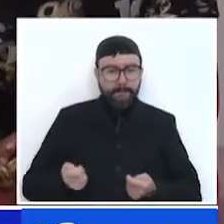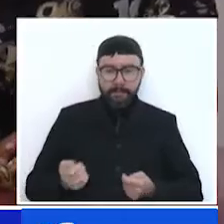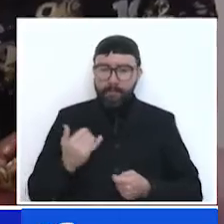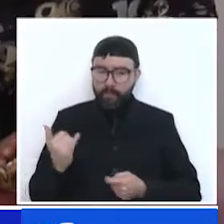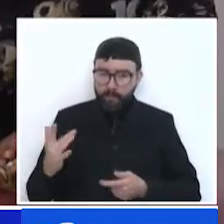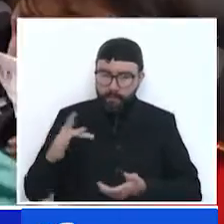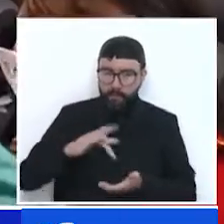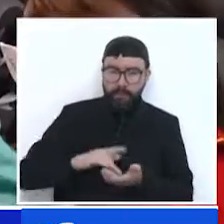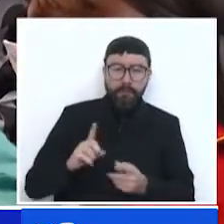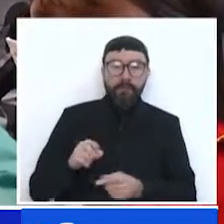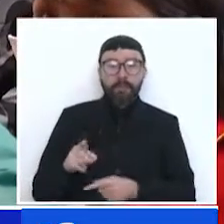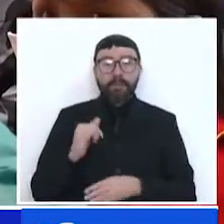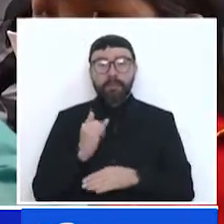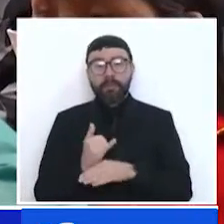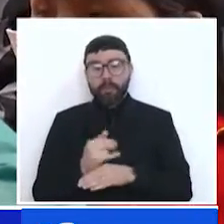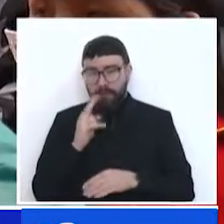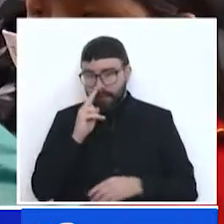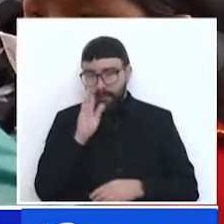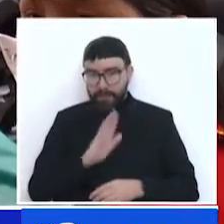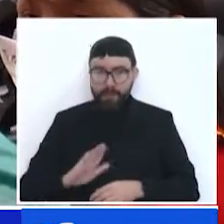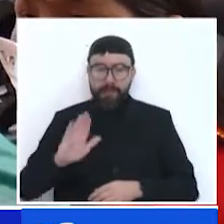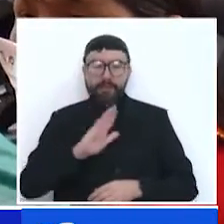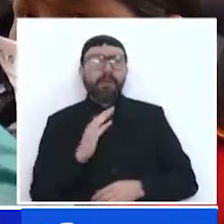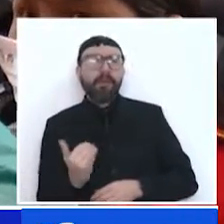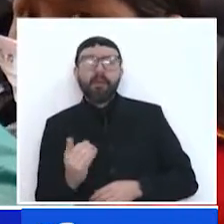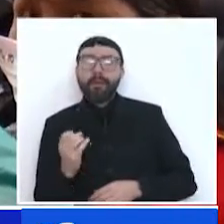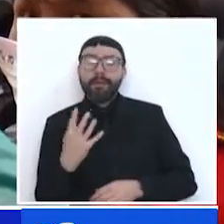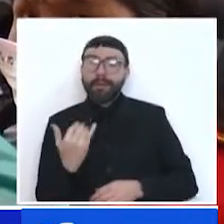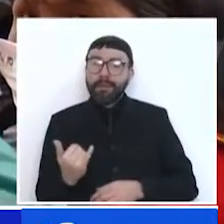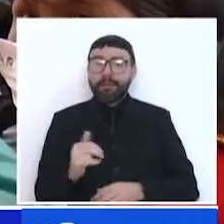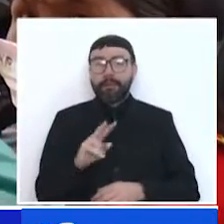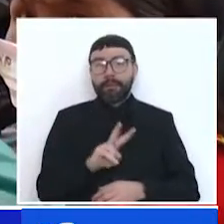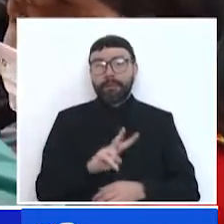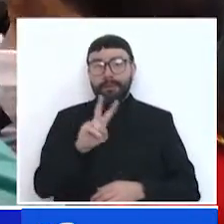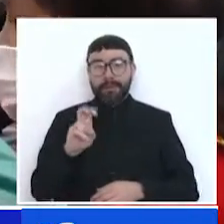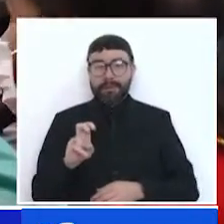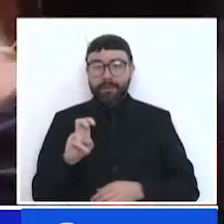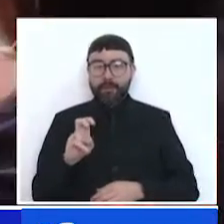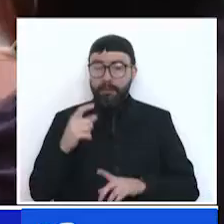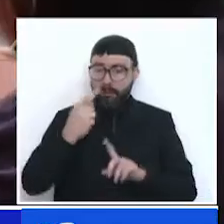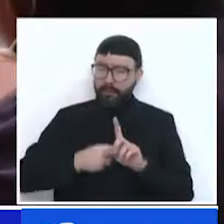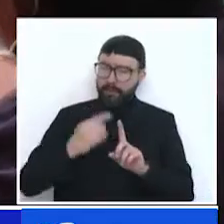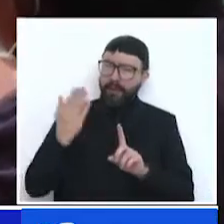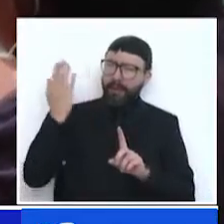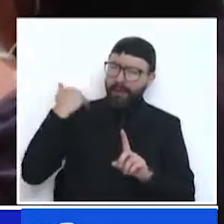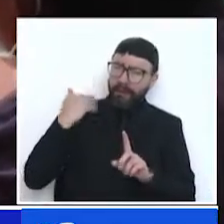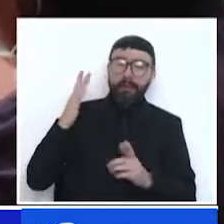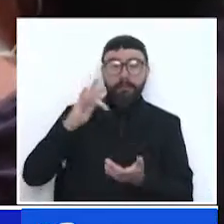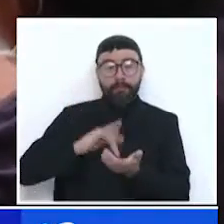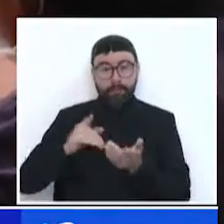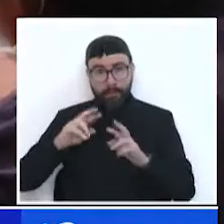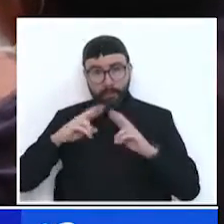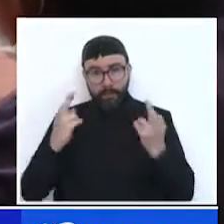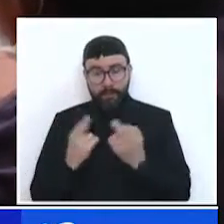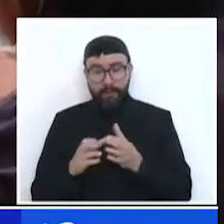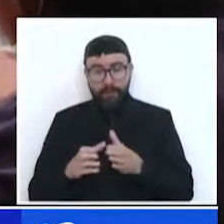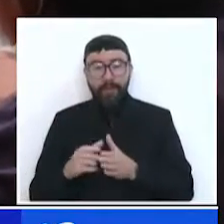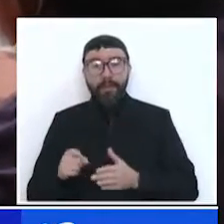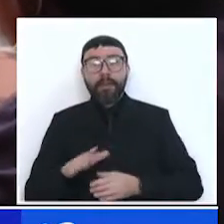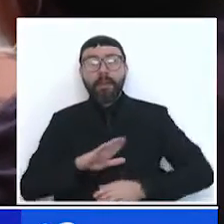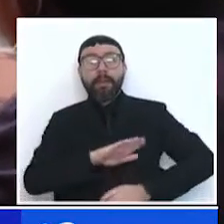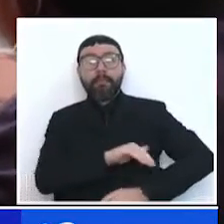con instituciones del orden nacional. El 27 del mes pasado nos reunimos con el Ministerio de Salud,